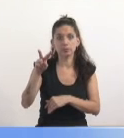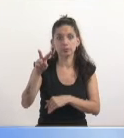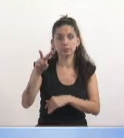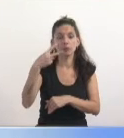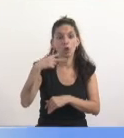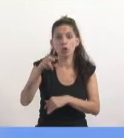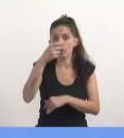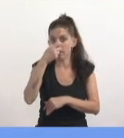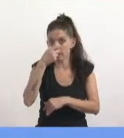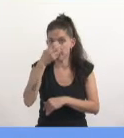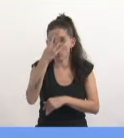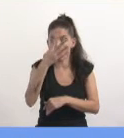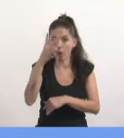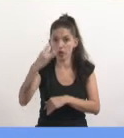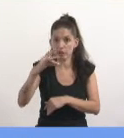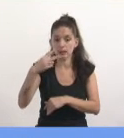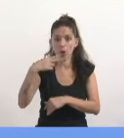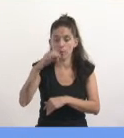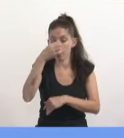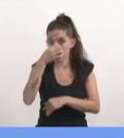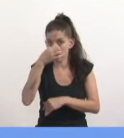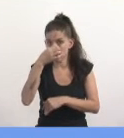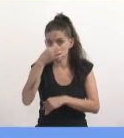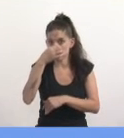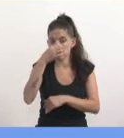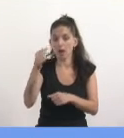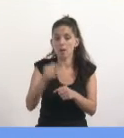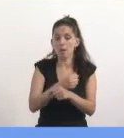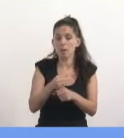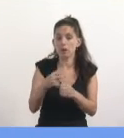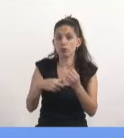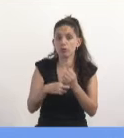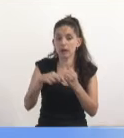el de 2020, 4 de diciembre de 2020, que sería el pacto, el consenso fiscal 2021,